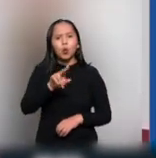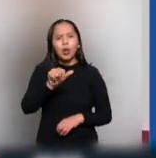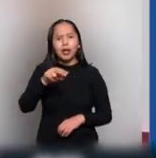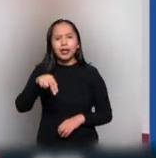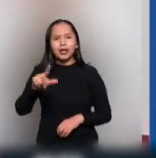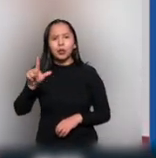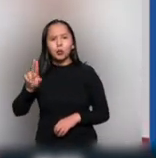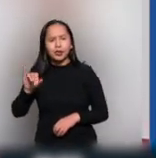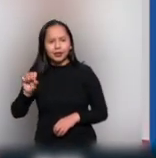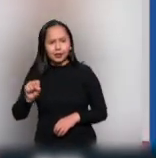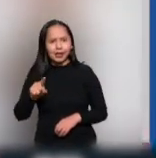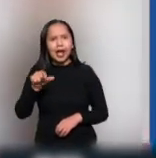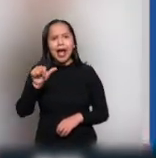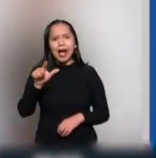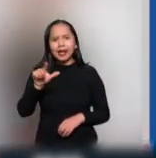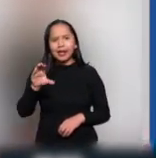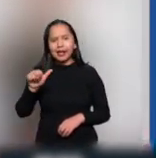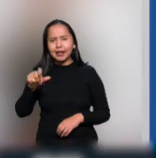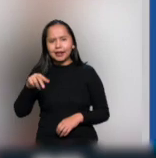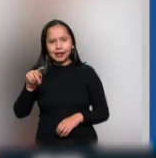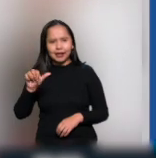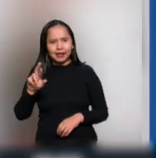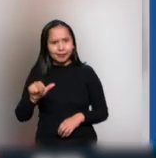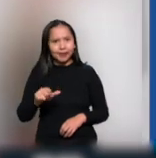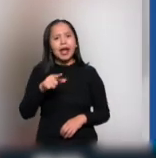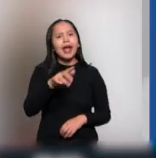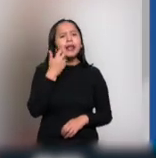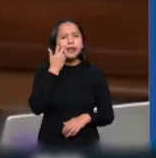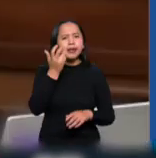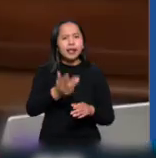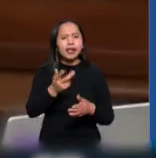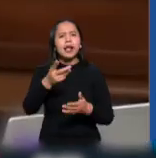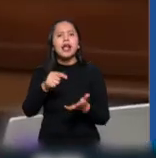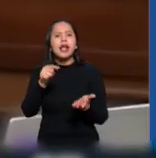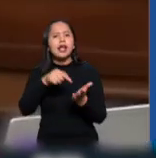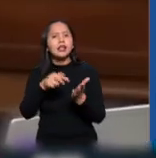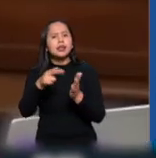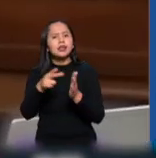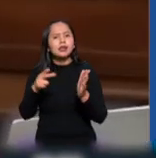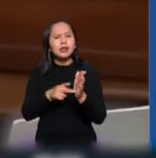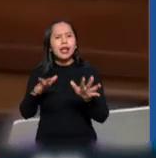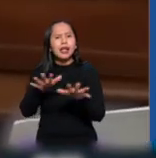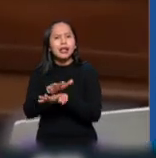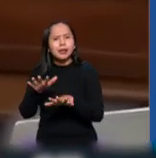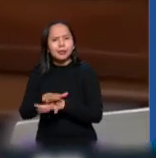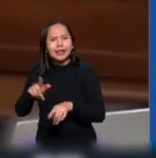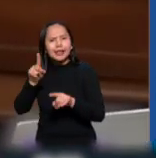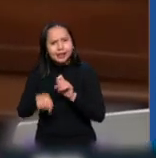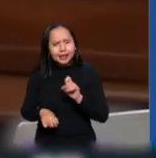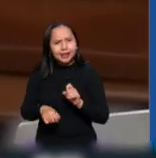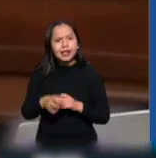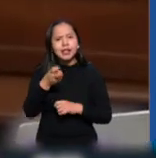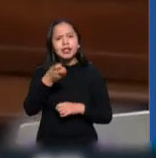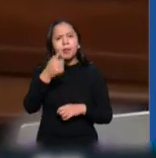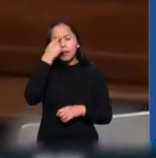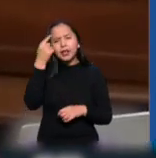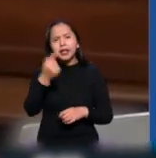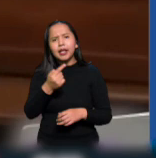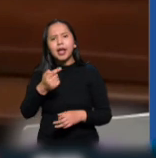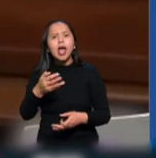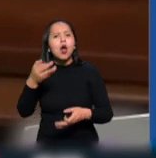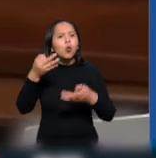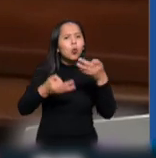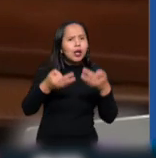González Alcántara Carrancá, con el cual plantea modificar la reforma judicial ya aprobada y promulgada para anular la elección de jueces y